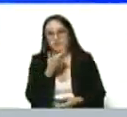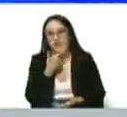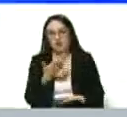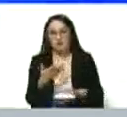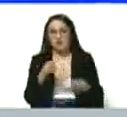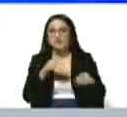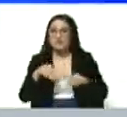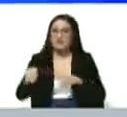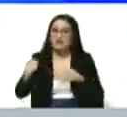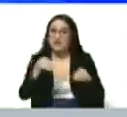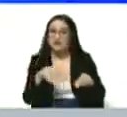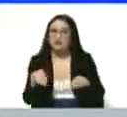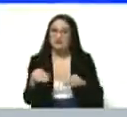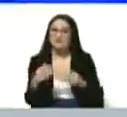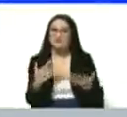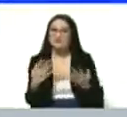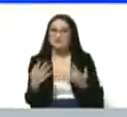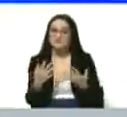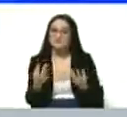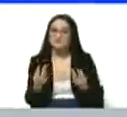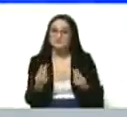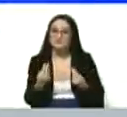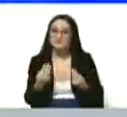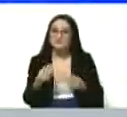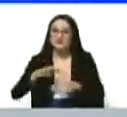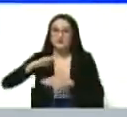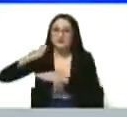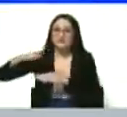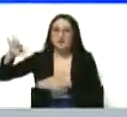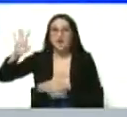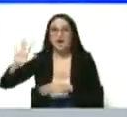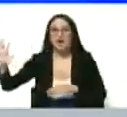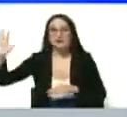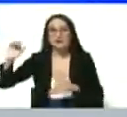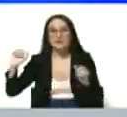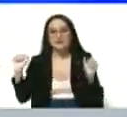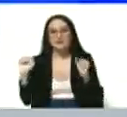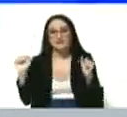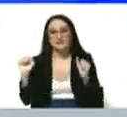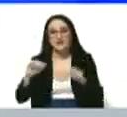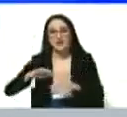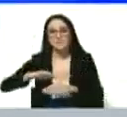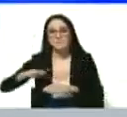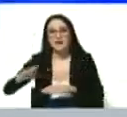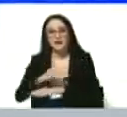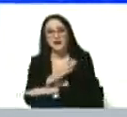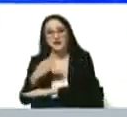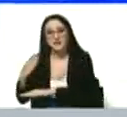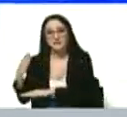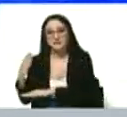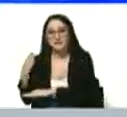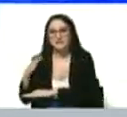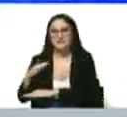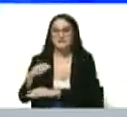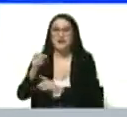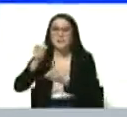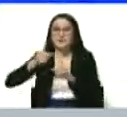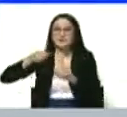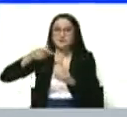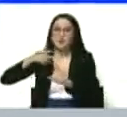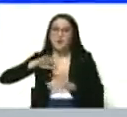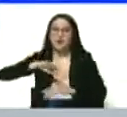tierra donde conviven la majestuosa cordillera de los Andes, el mar Caribe, la selva del Amazonas y